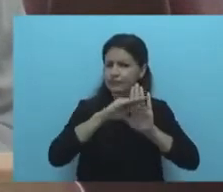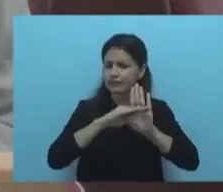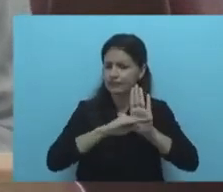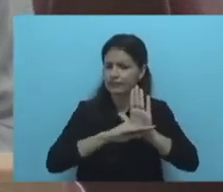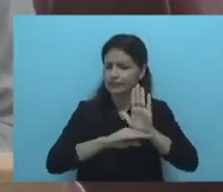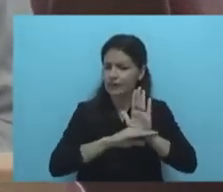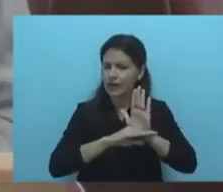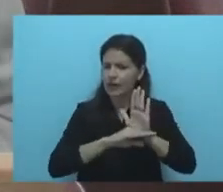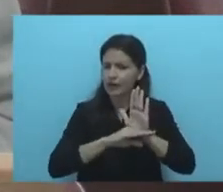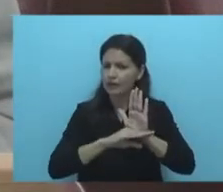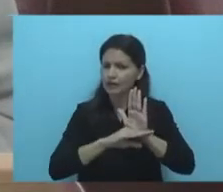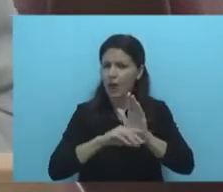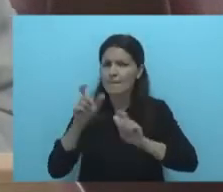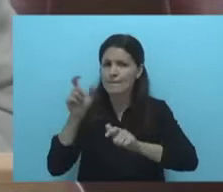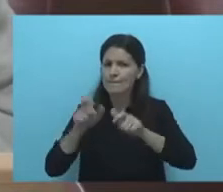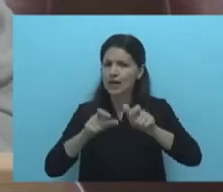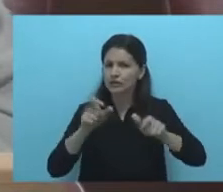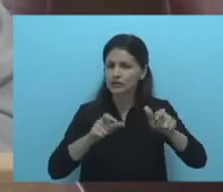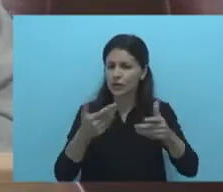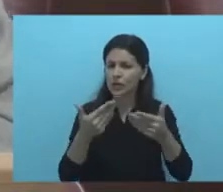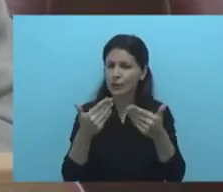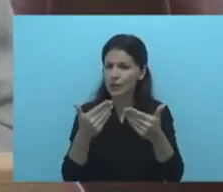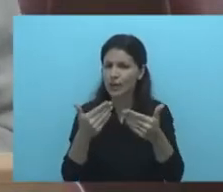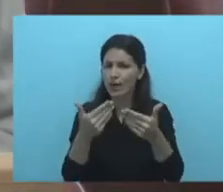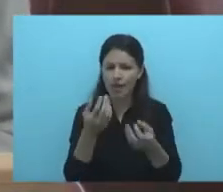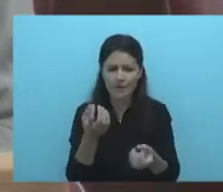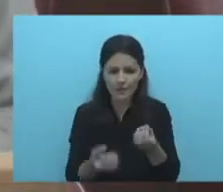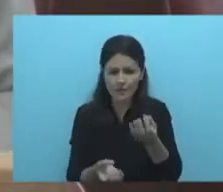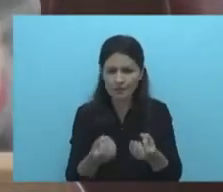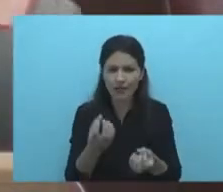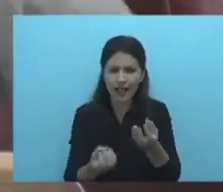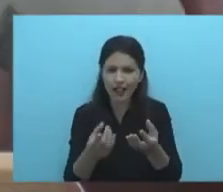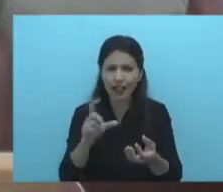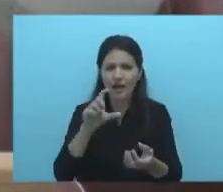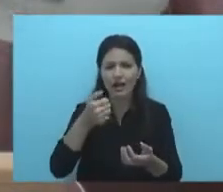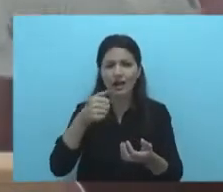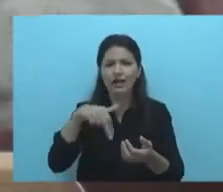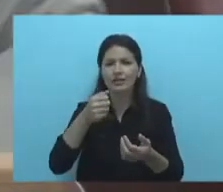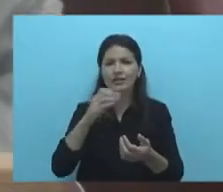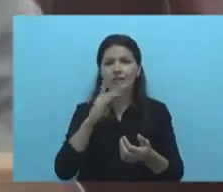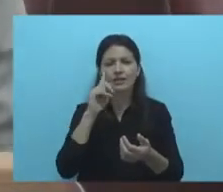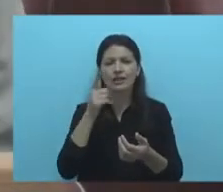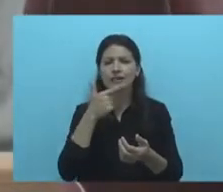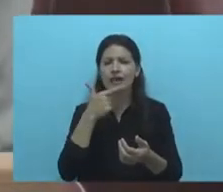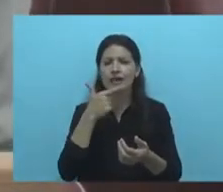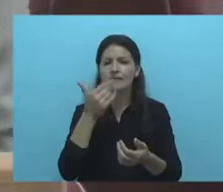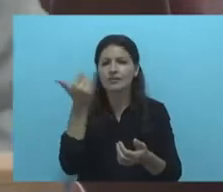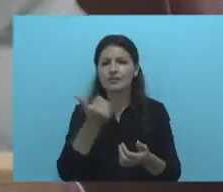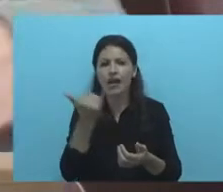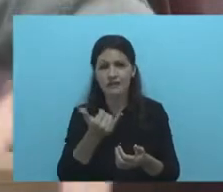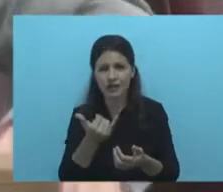de cannabis a los fines del diseño de políticas públicas en la materia. Es decir, lo hacemos en línea al